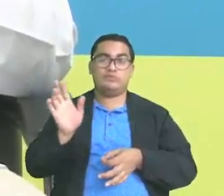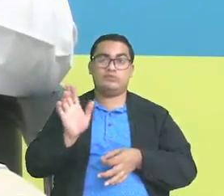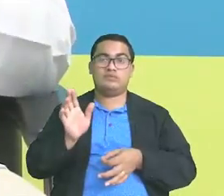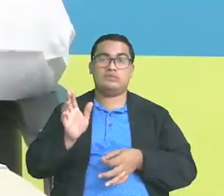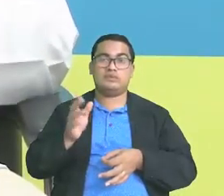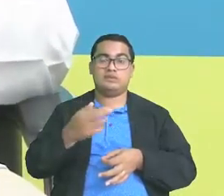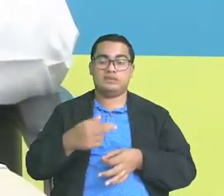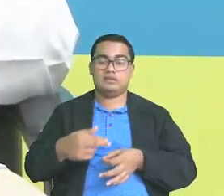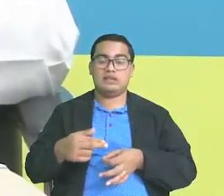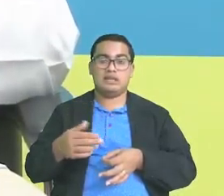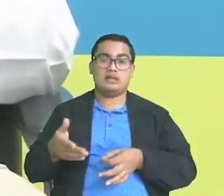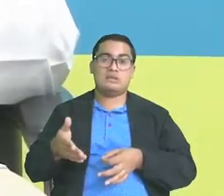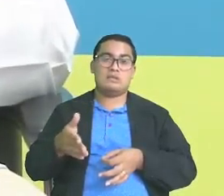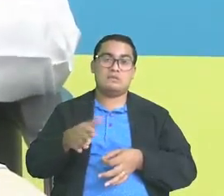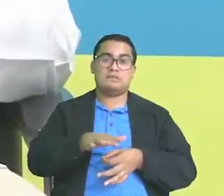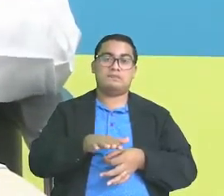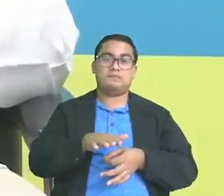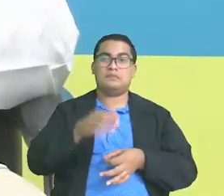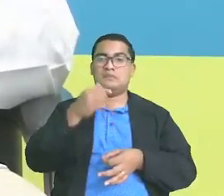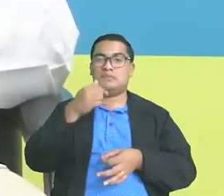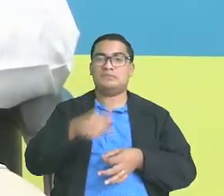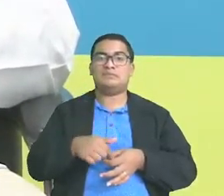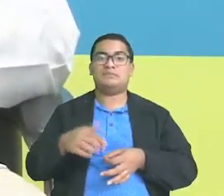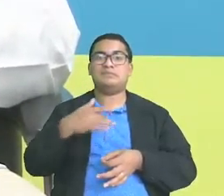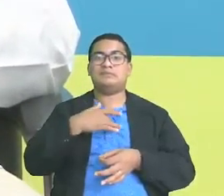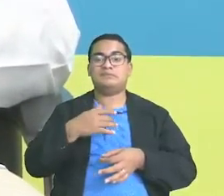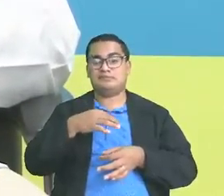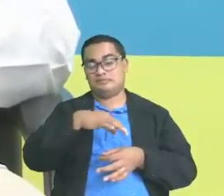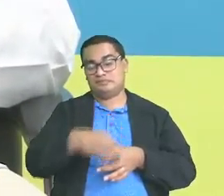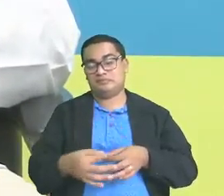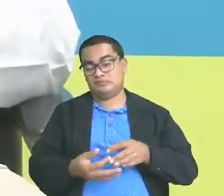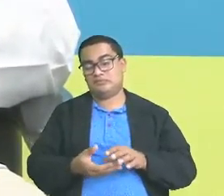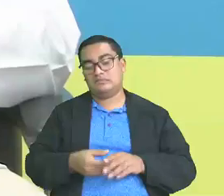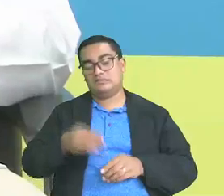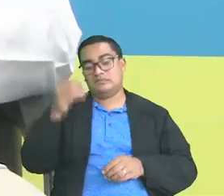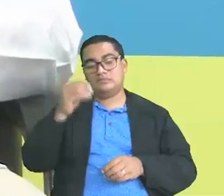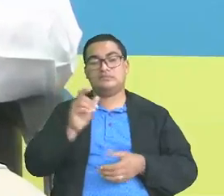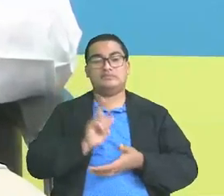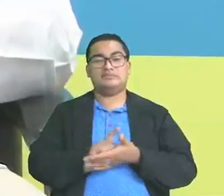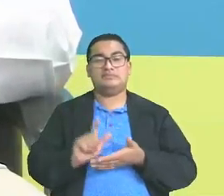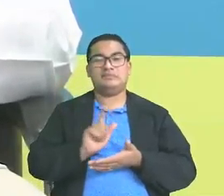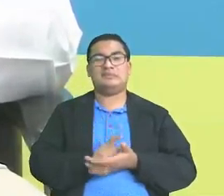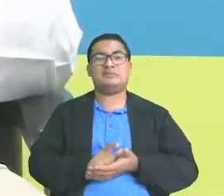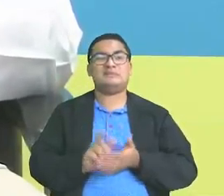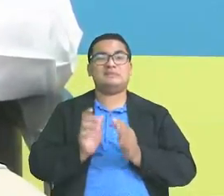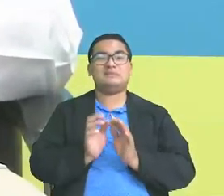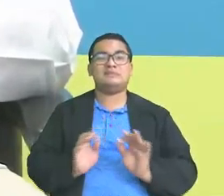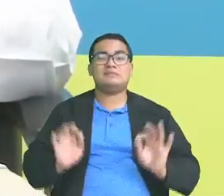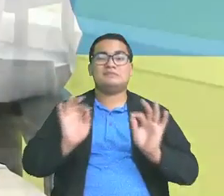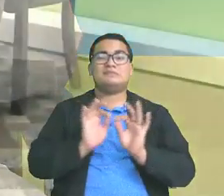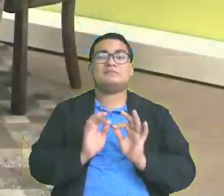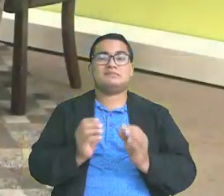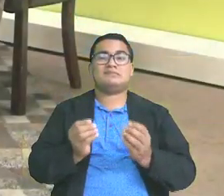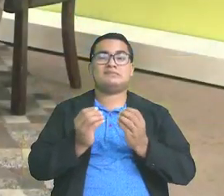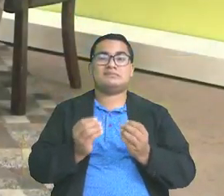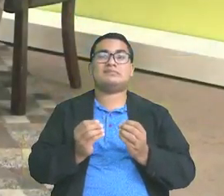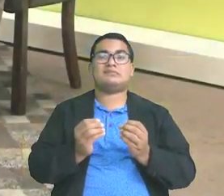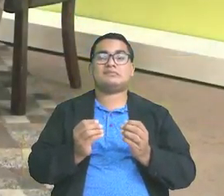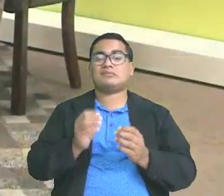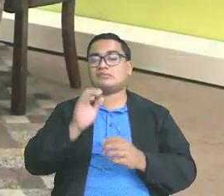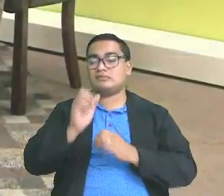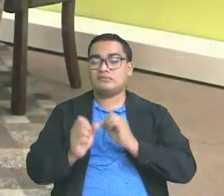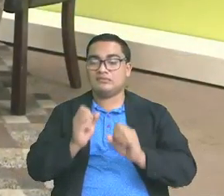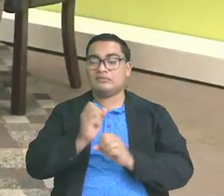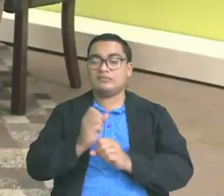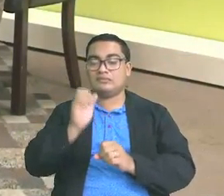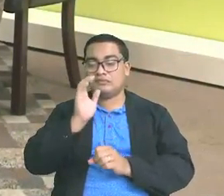muerte, por decirlo de cierta manera, del intestino, y por eso es que se necesita la intervención. Mm. ¿Ya? Sí hay que tener en cuenta también la edad del niño, para